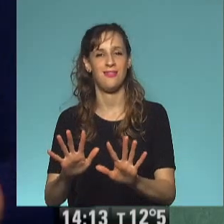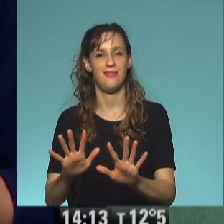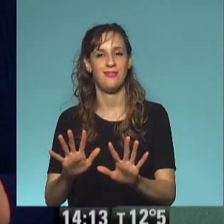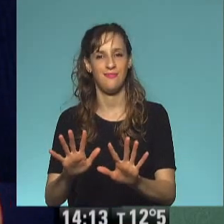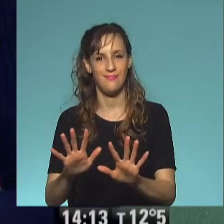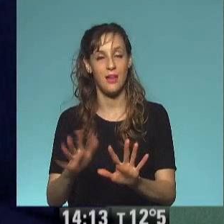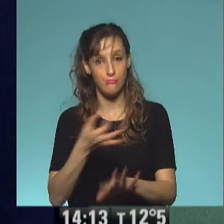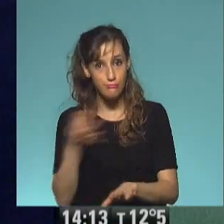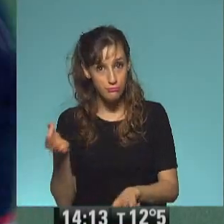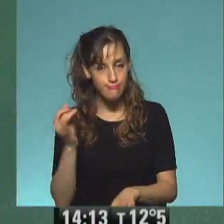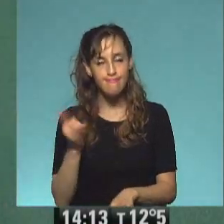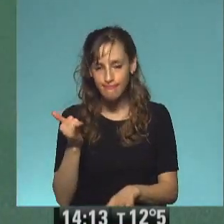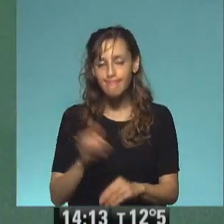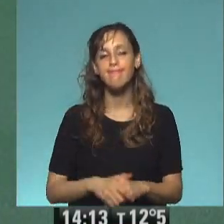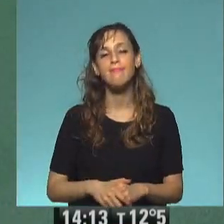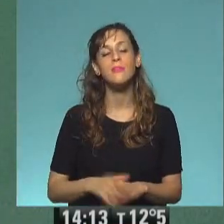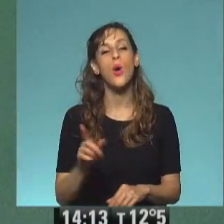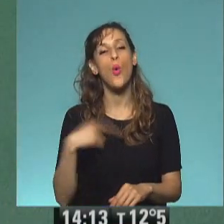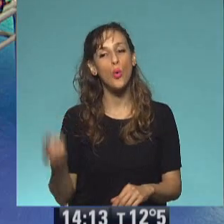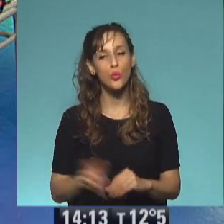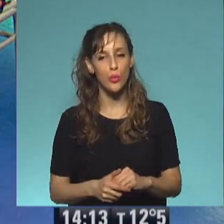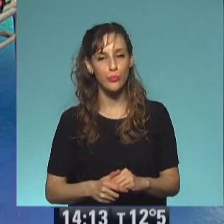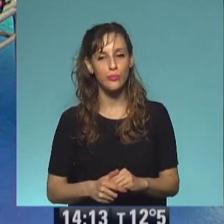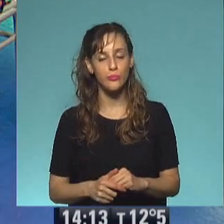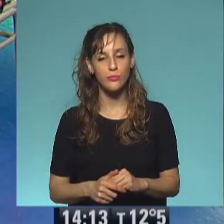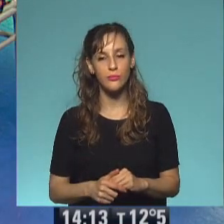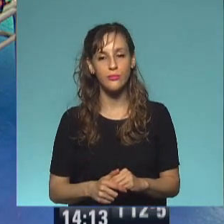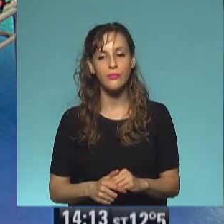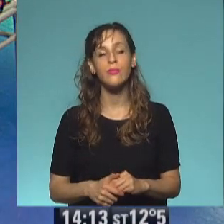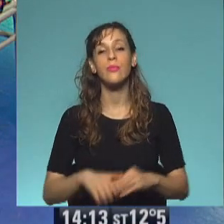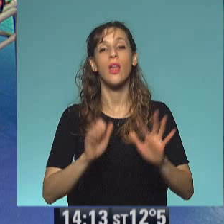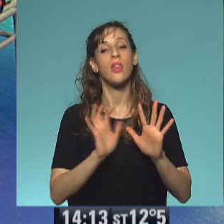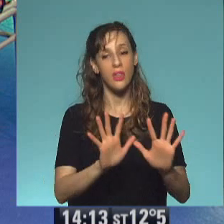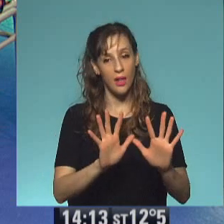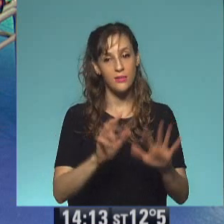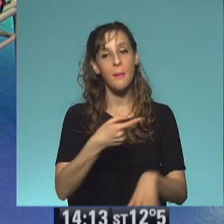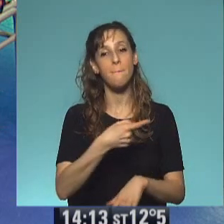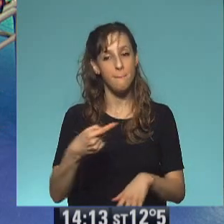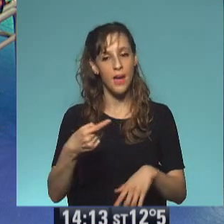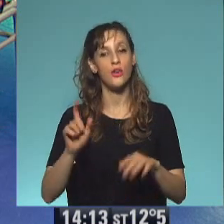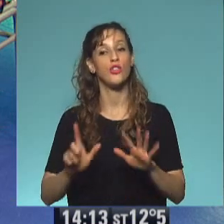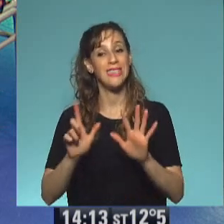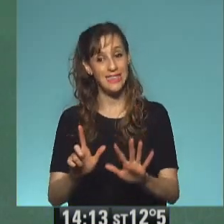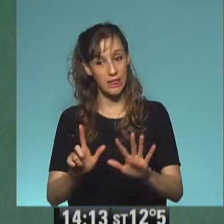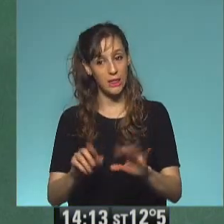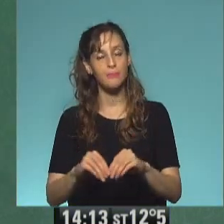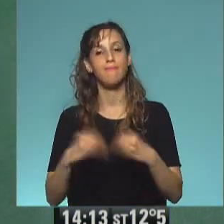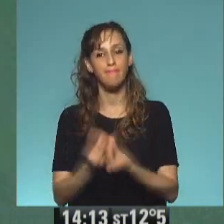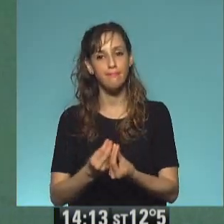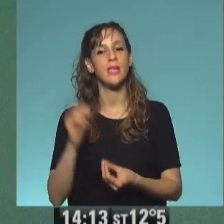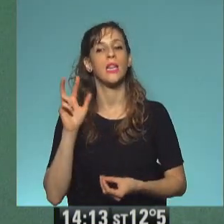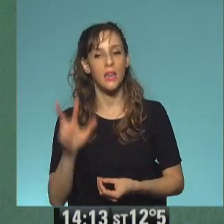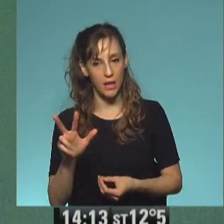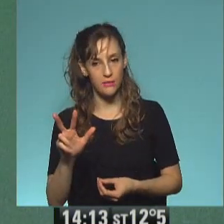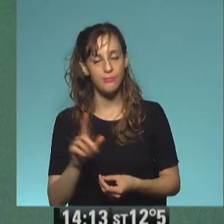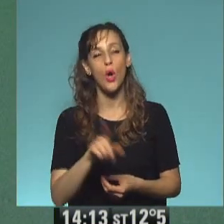Sí. Dijo así. Después teníamos uno que escribió 10 menos 7, 3. ¿Sí?